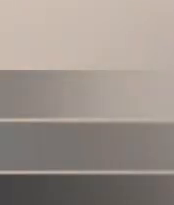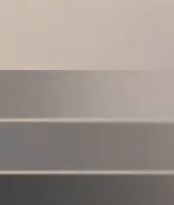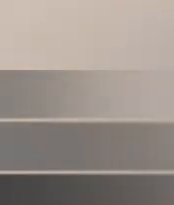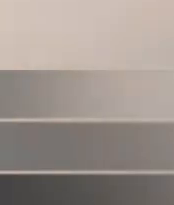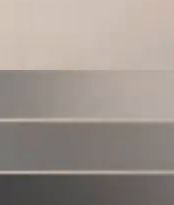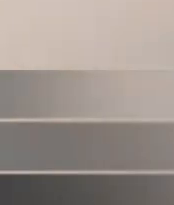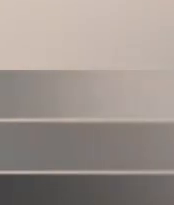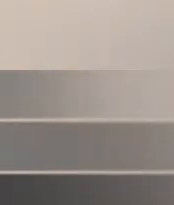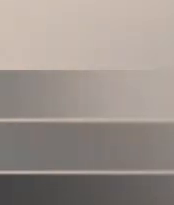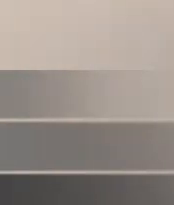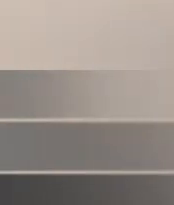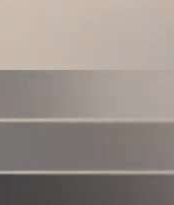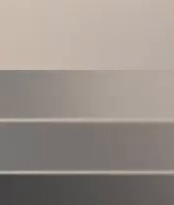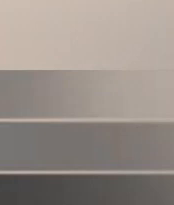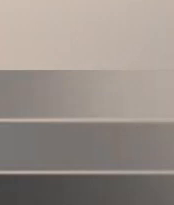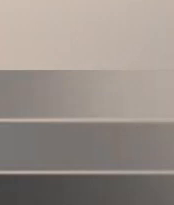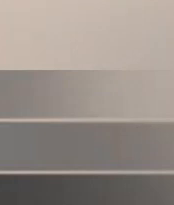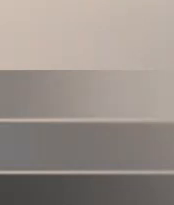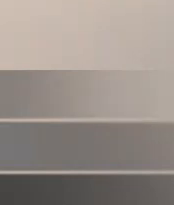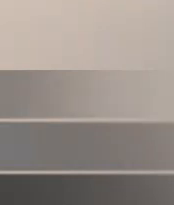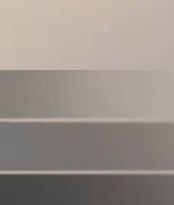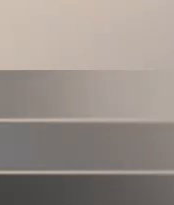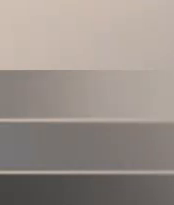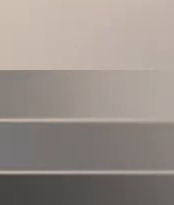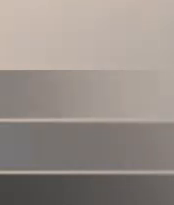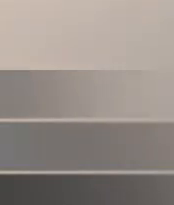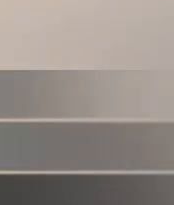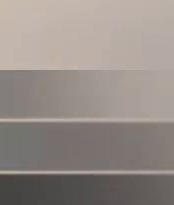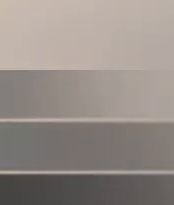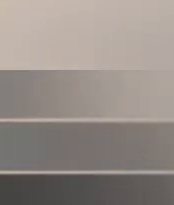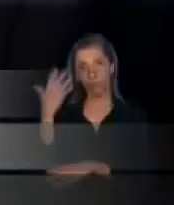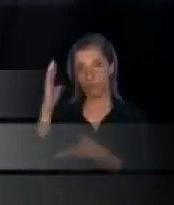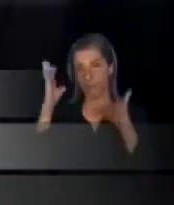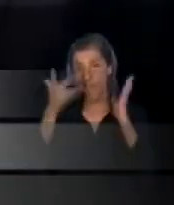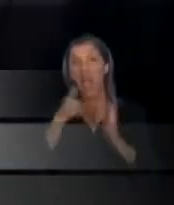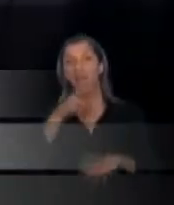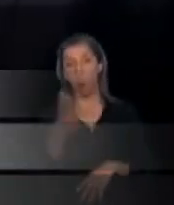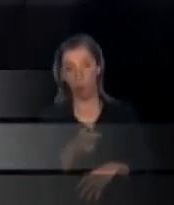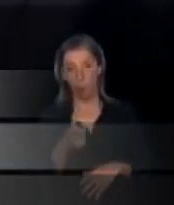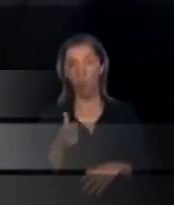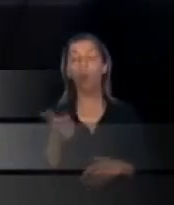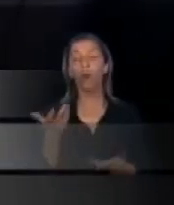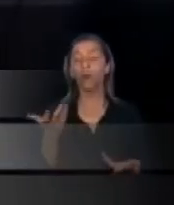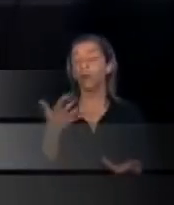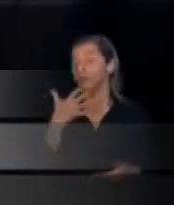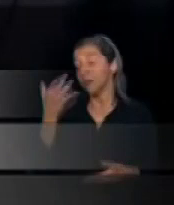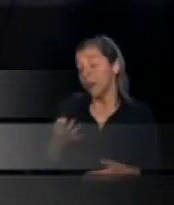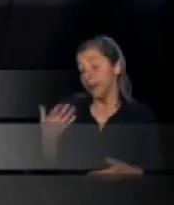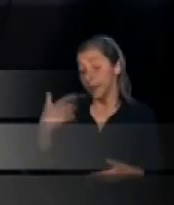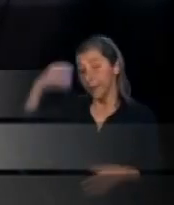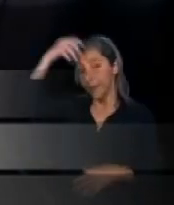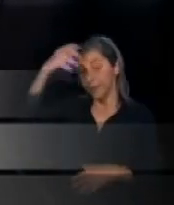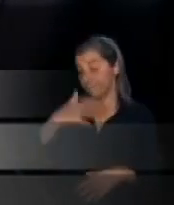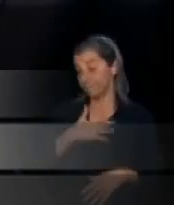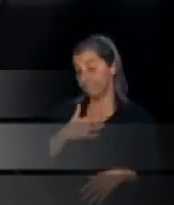bur creciendo un poco respecto al anterior debate que hab sido un escándalo la veo bien también a la izquierda no a la